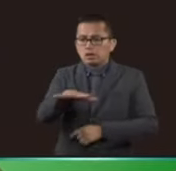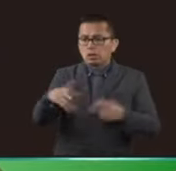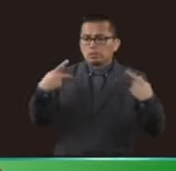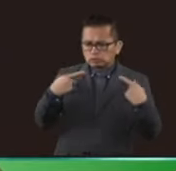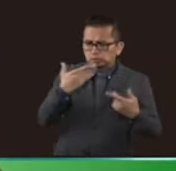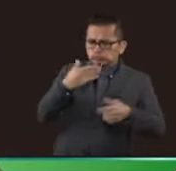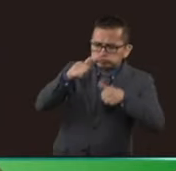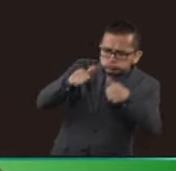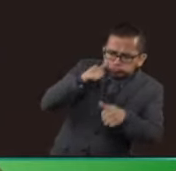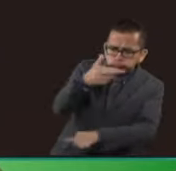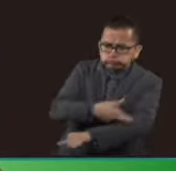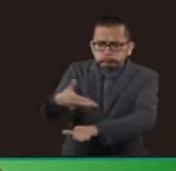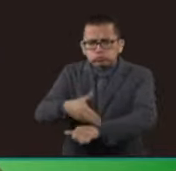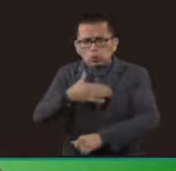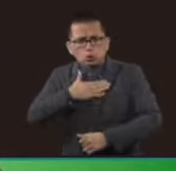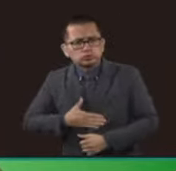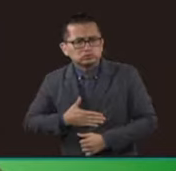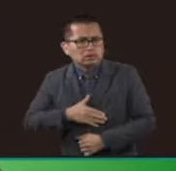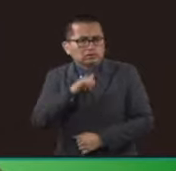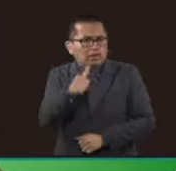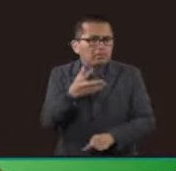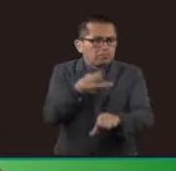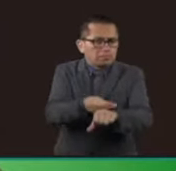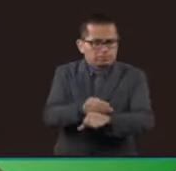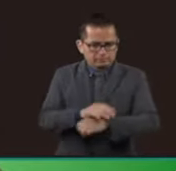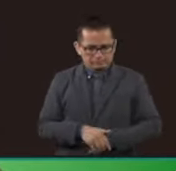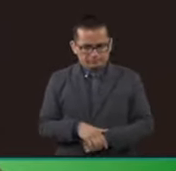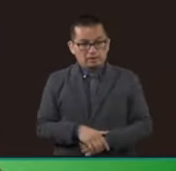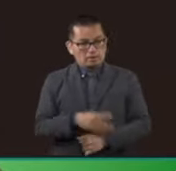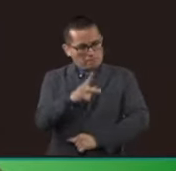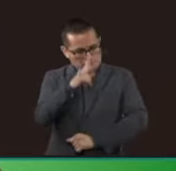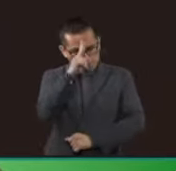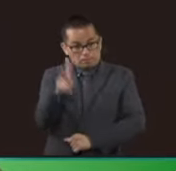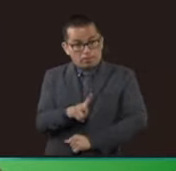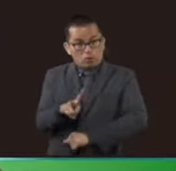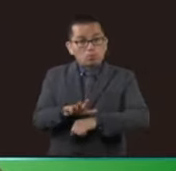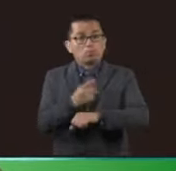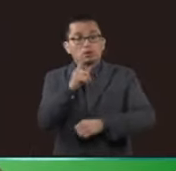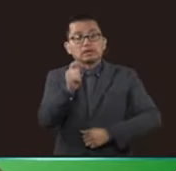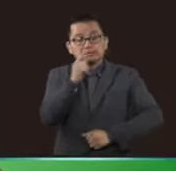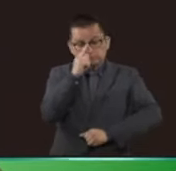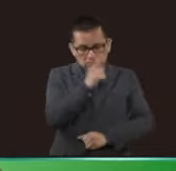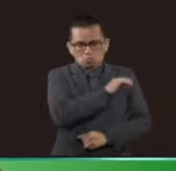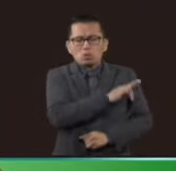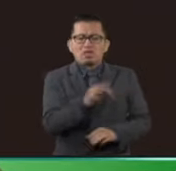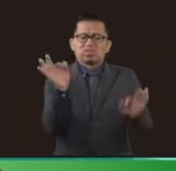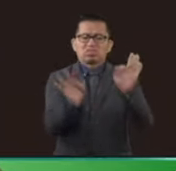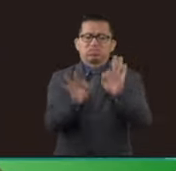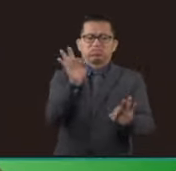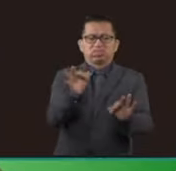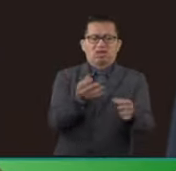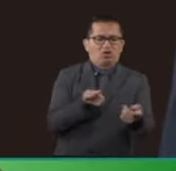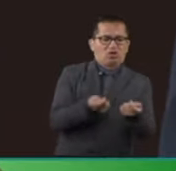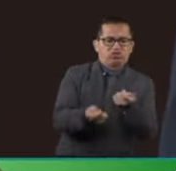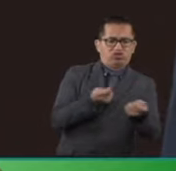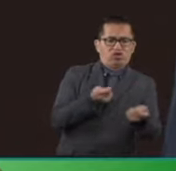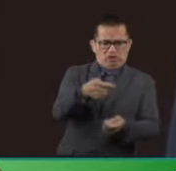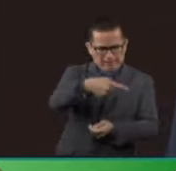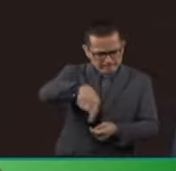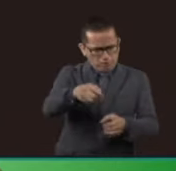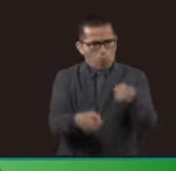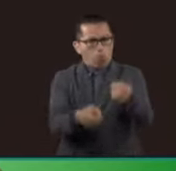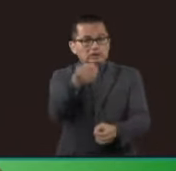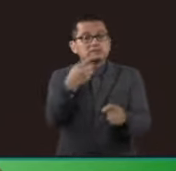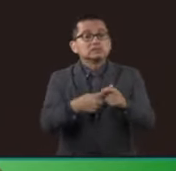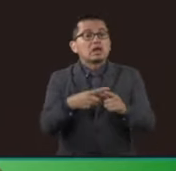si fomenta la influencia sobre jueces incluso por parte de la delincuencia